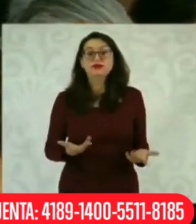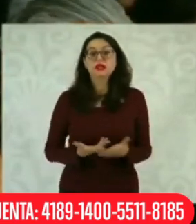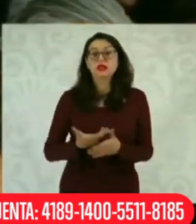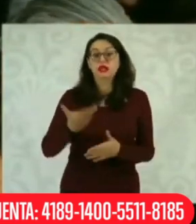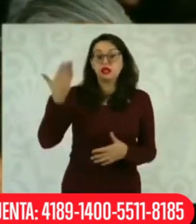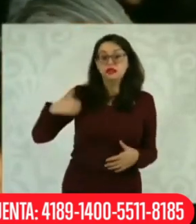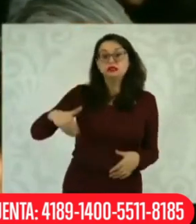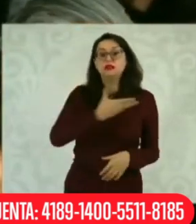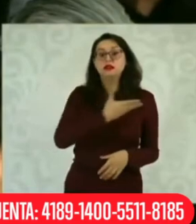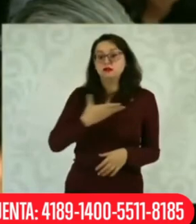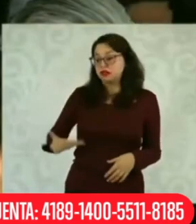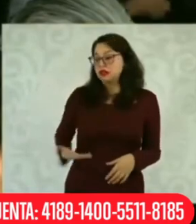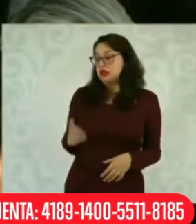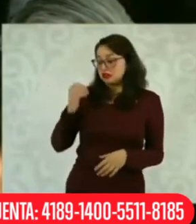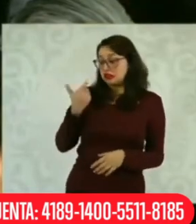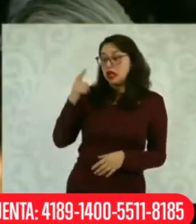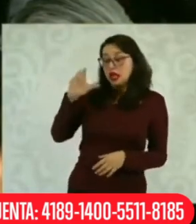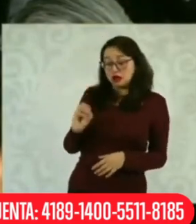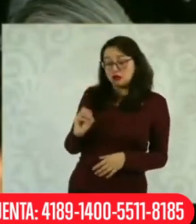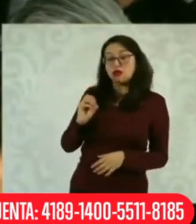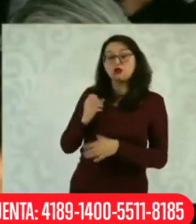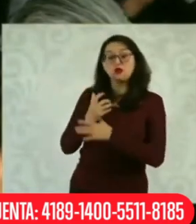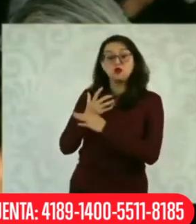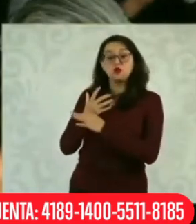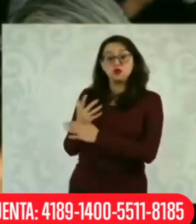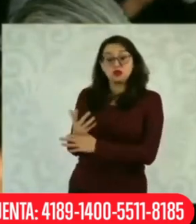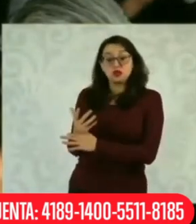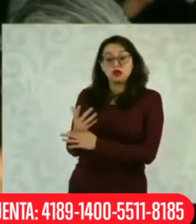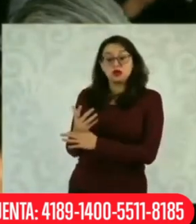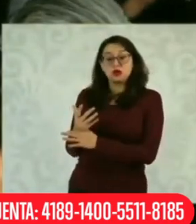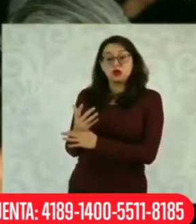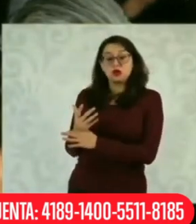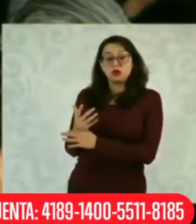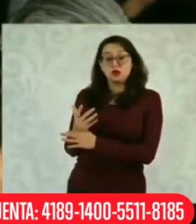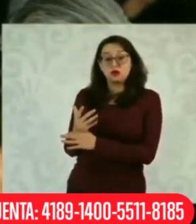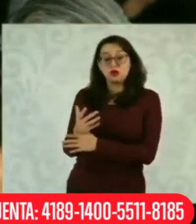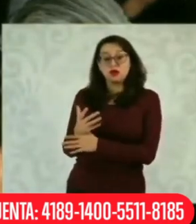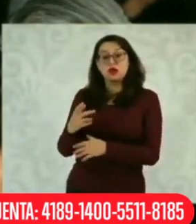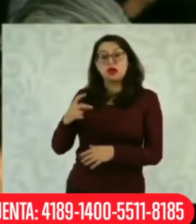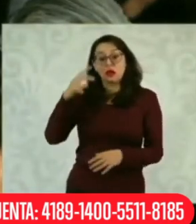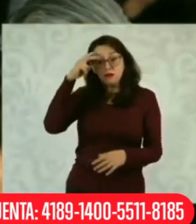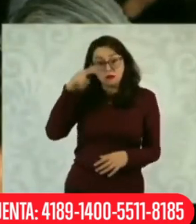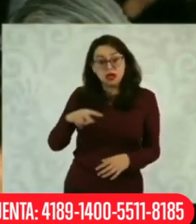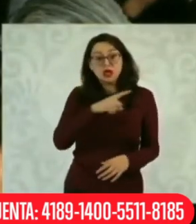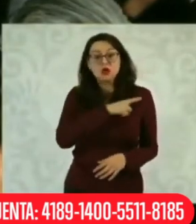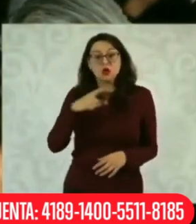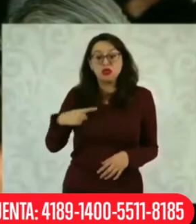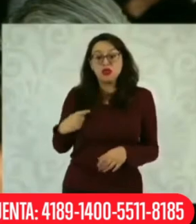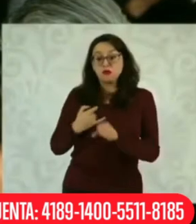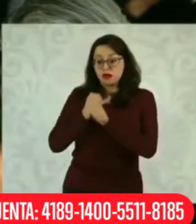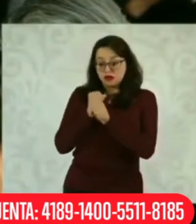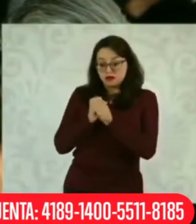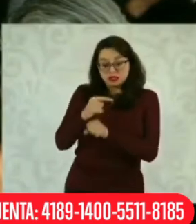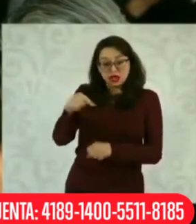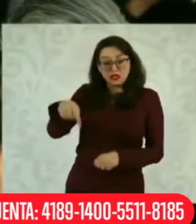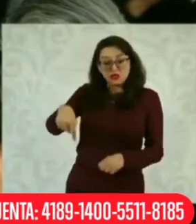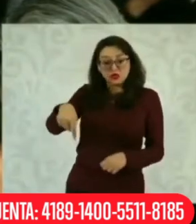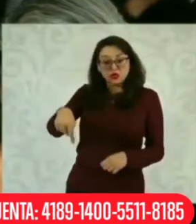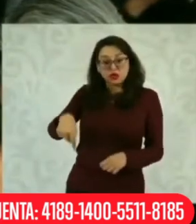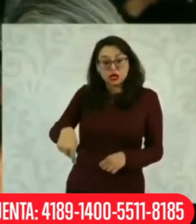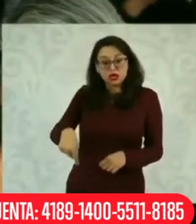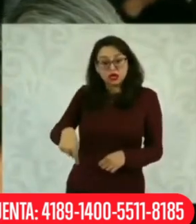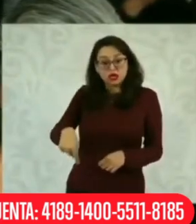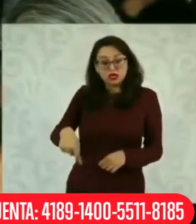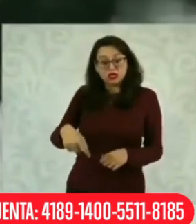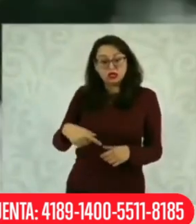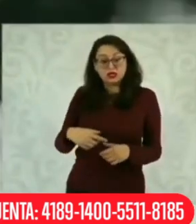el propio presidente López Obrador, precisamente es justo que a México le correspondería hacer ese tipo de investigación. No